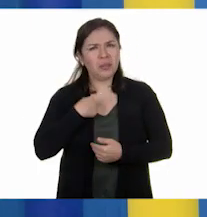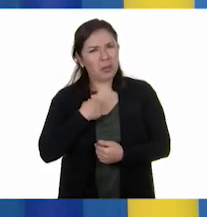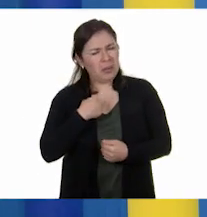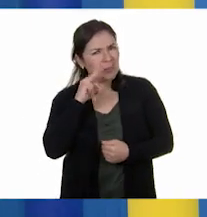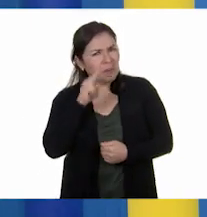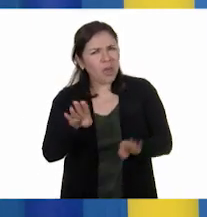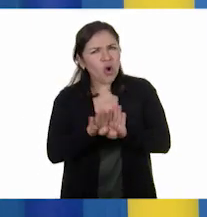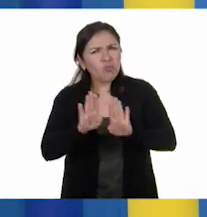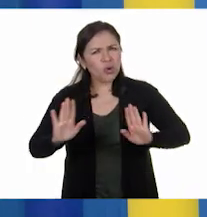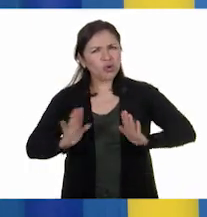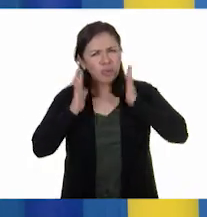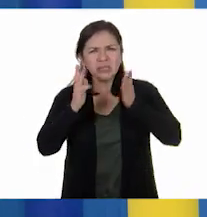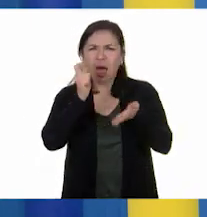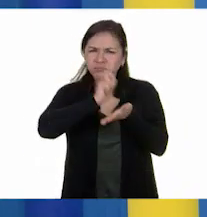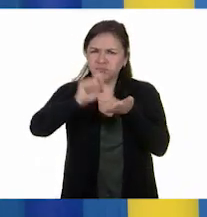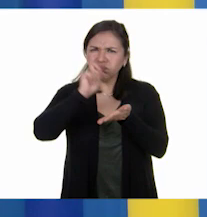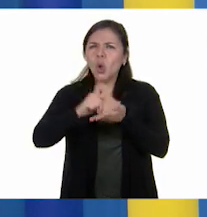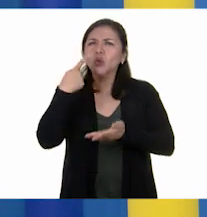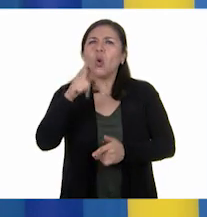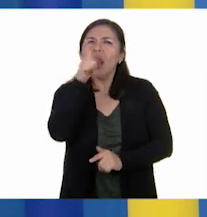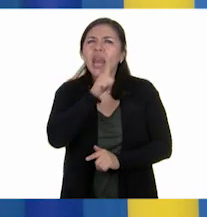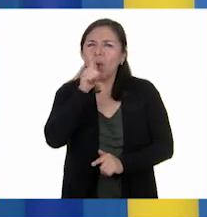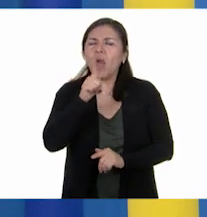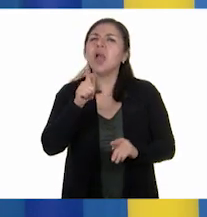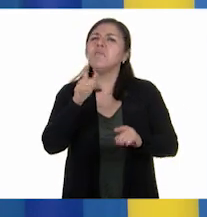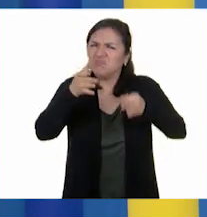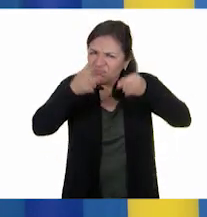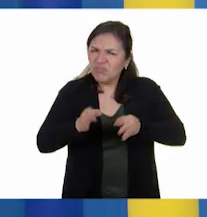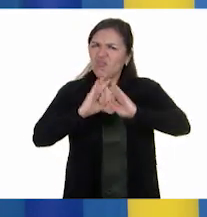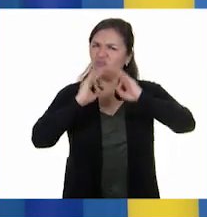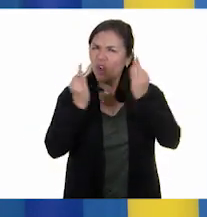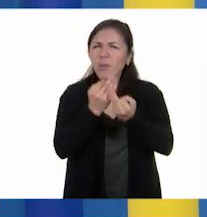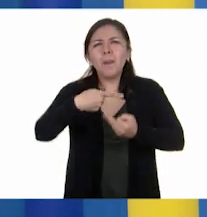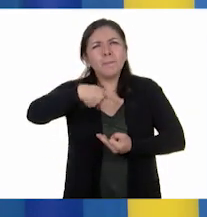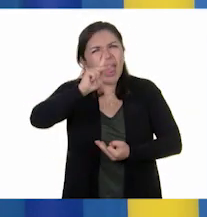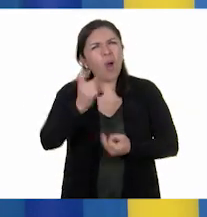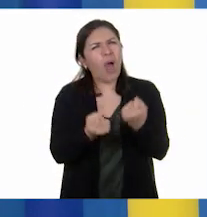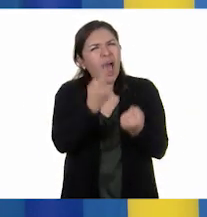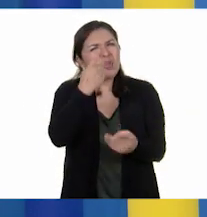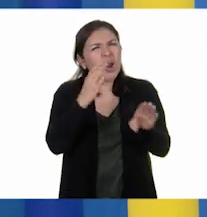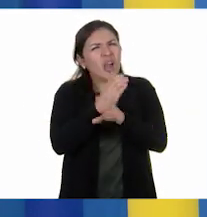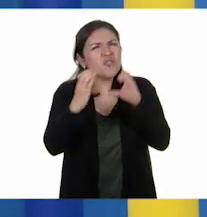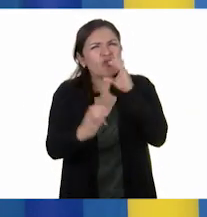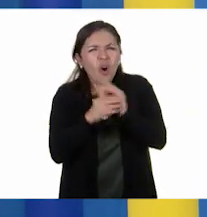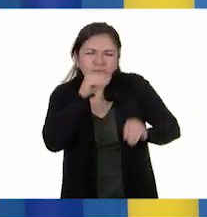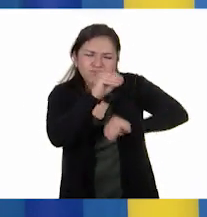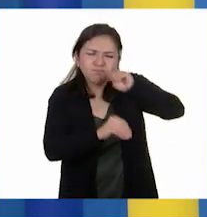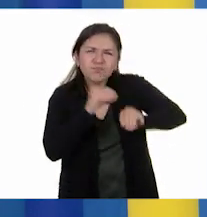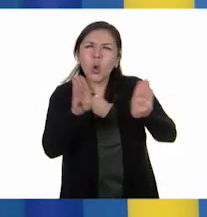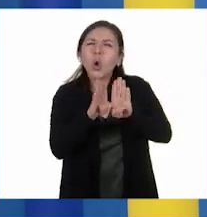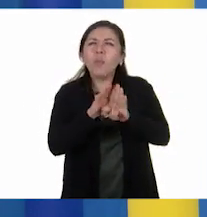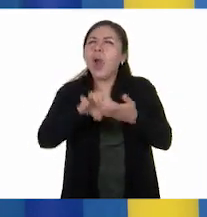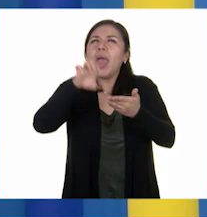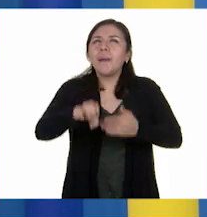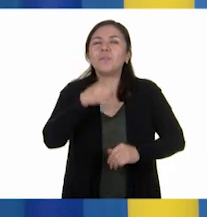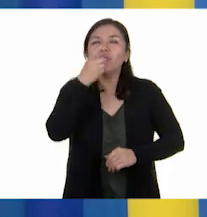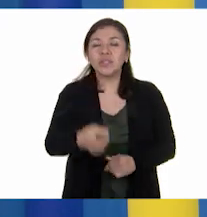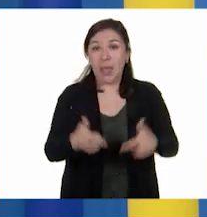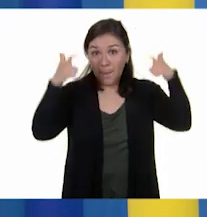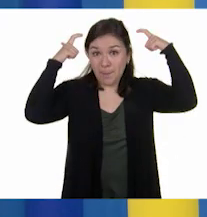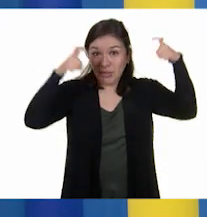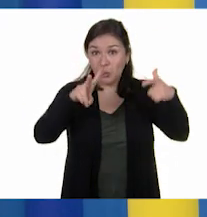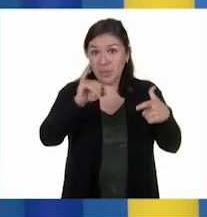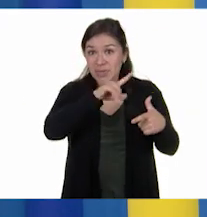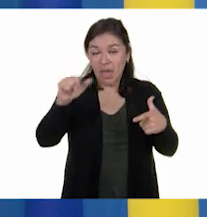a pesar de ser formal, incluye algunos detalles que no parecen gratuitos, como el hecho de que Pancho Villa, cuando